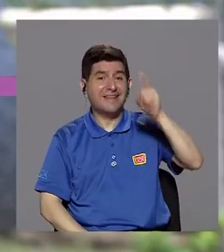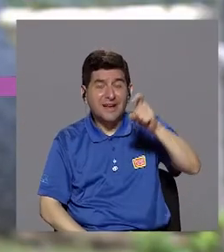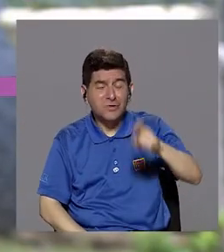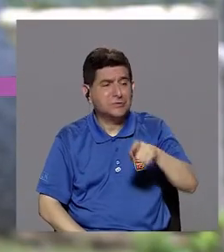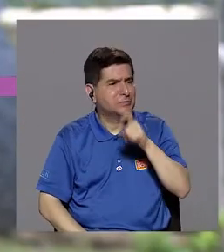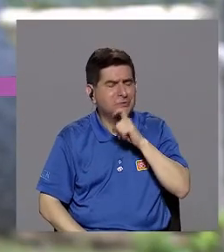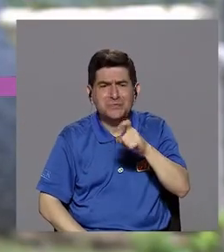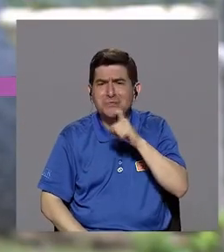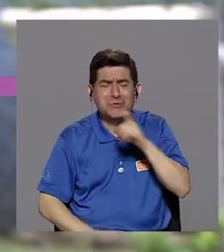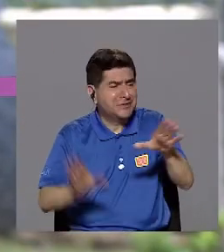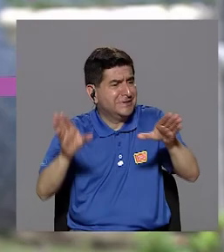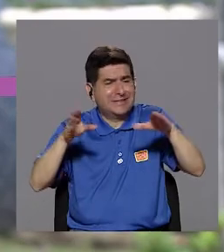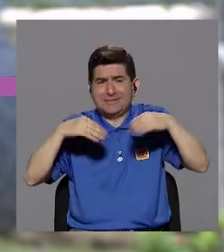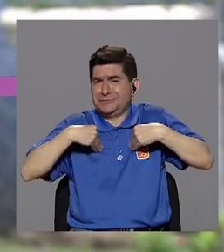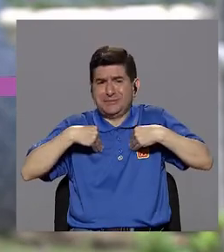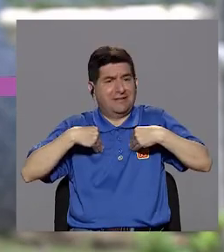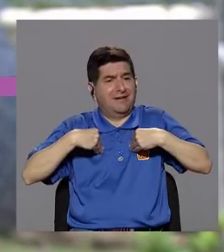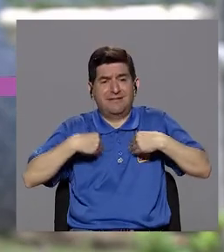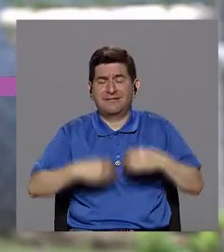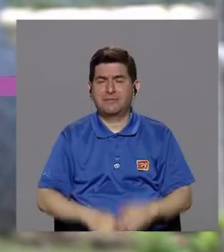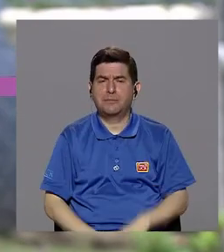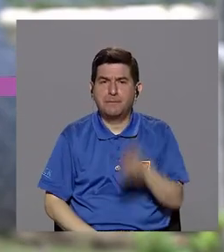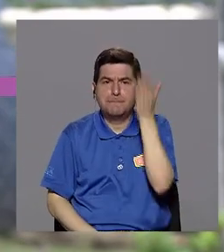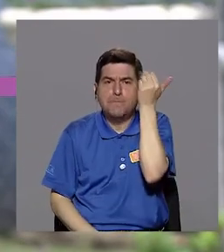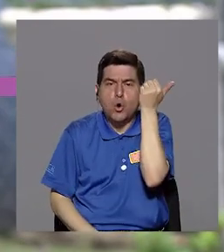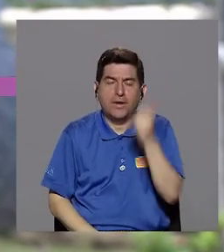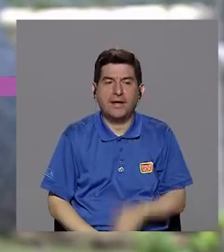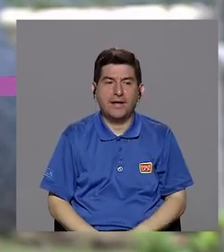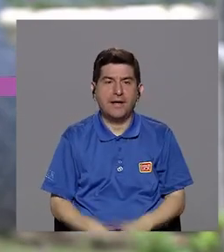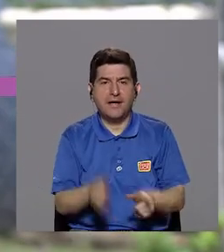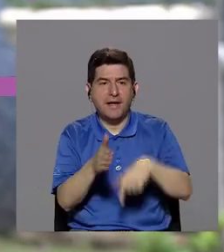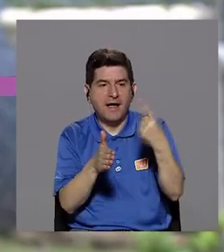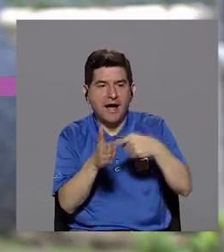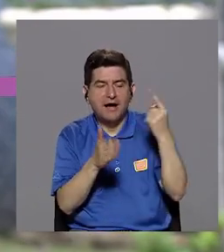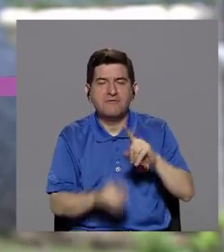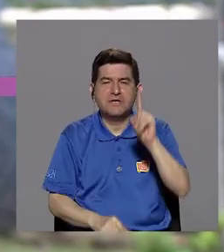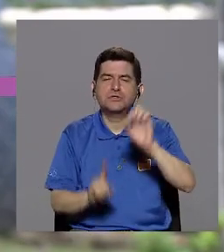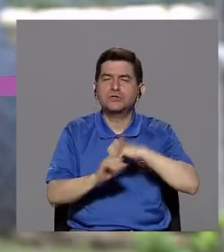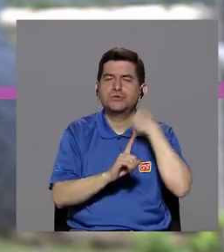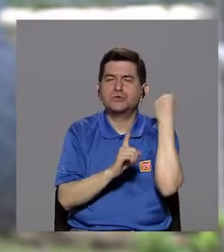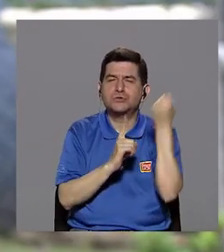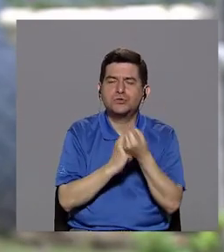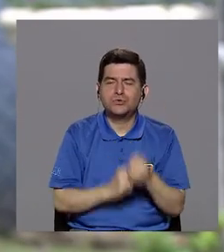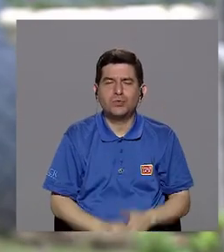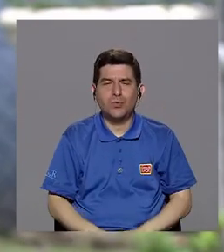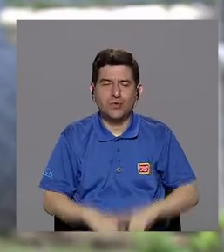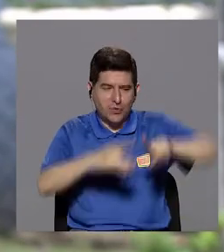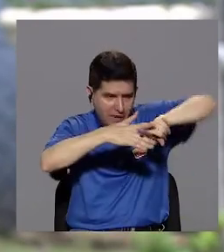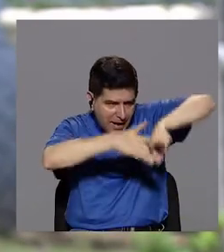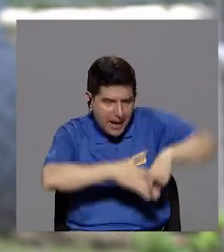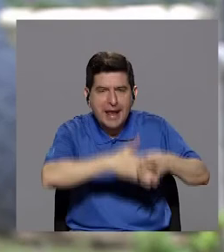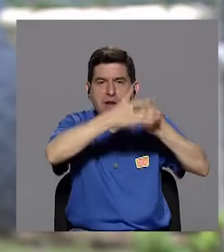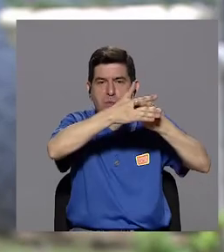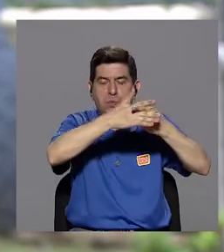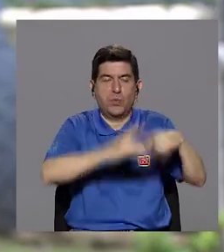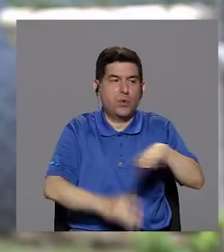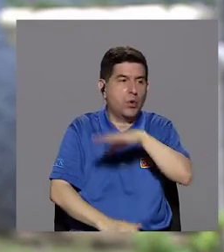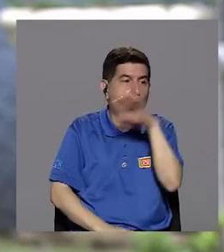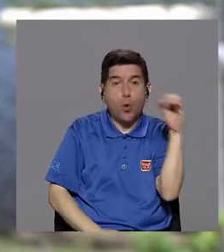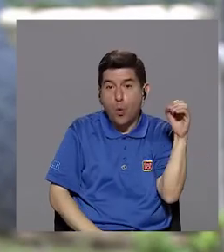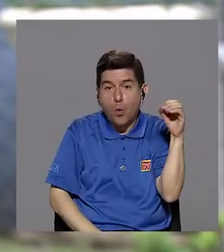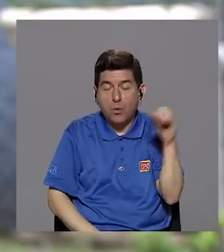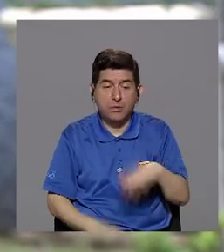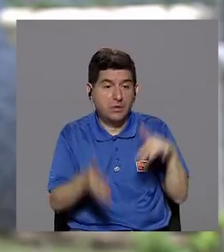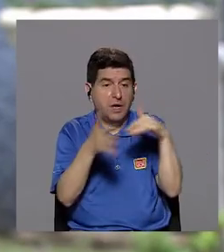es difícil de aceptar, ¿verdad? Porque algunas veces hay un factor desencadenante o